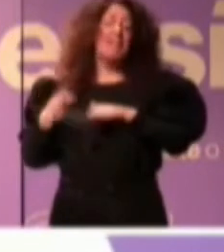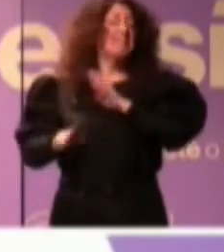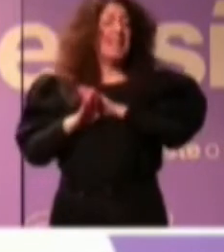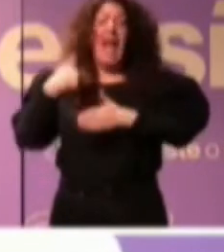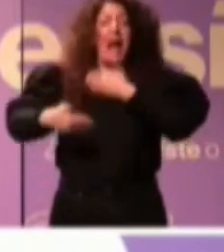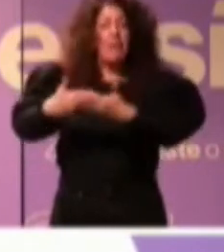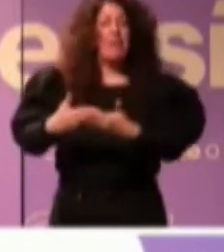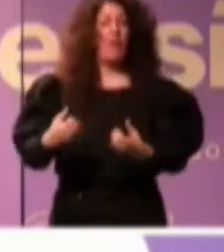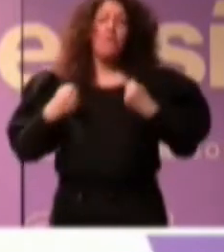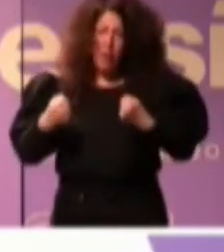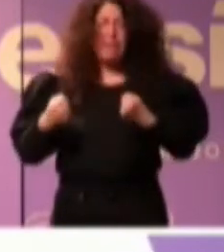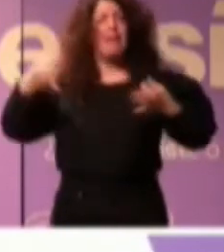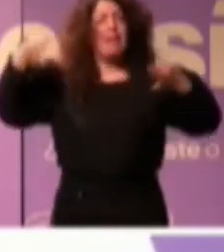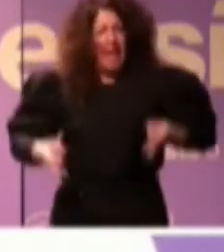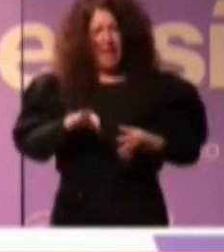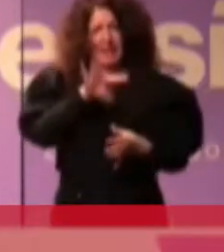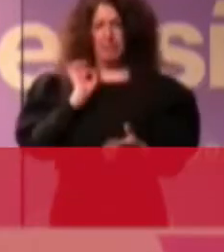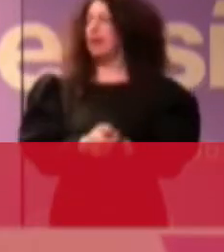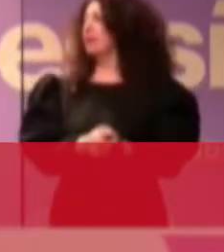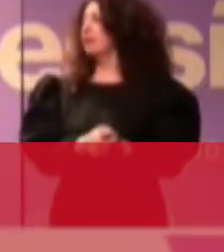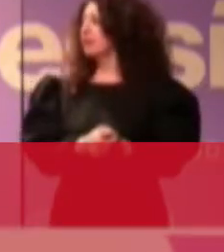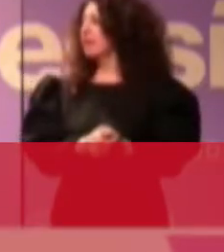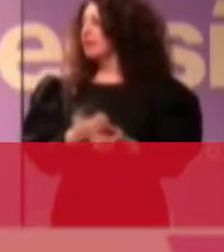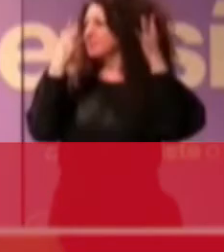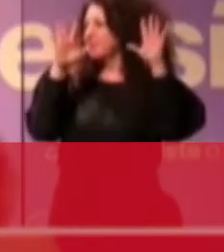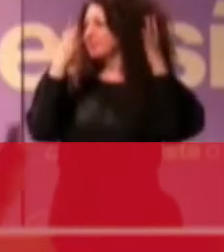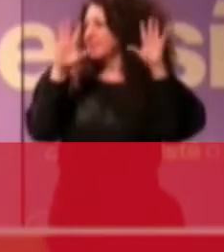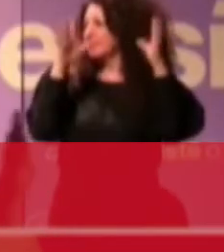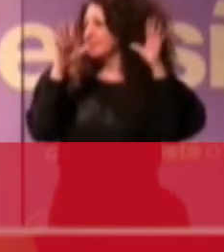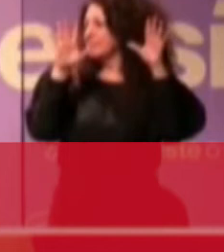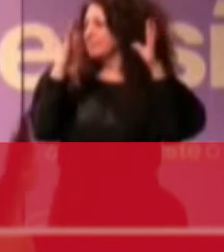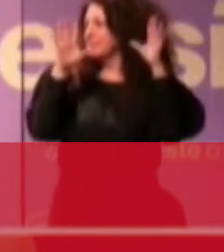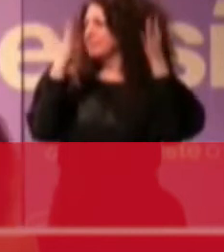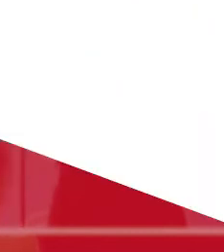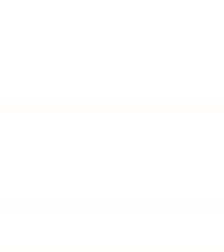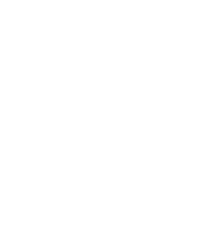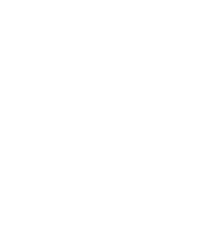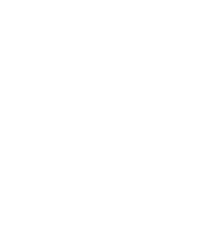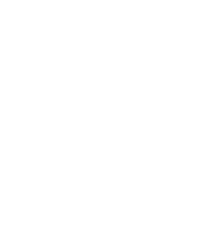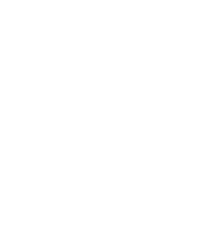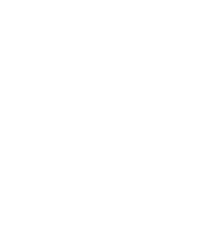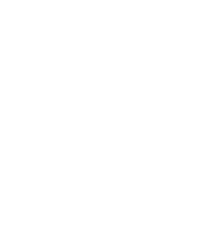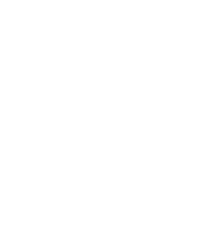para el acuerdo, hayan decidido romper para presentar la misma propuesta que el Partido Popular.